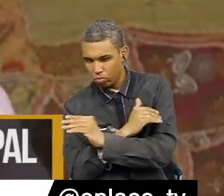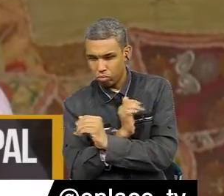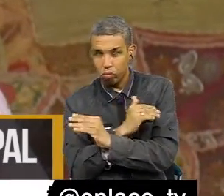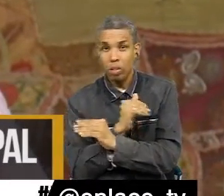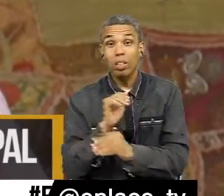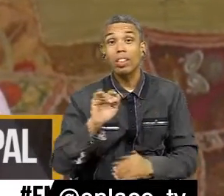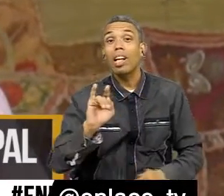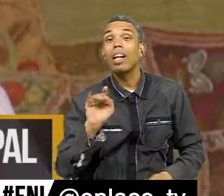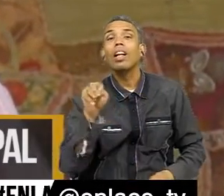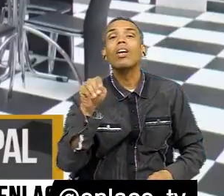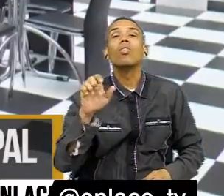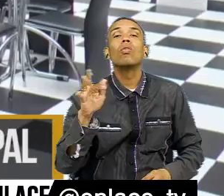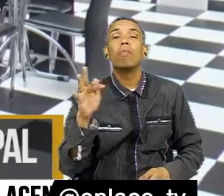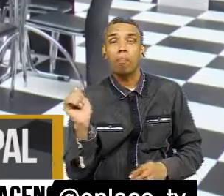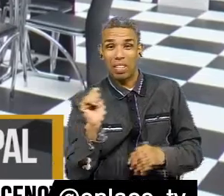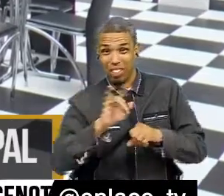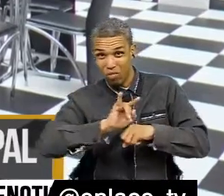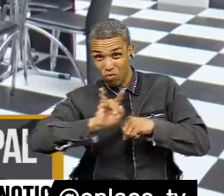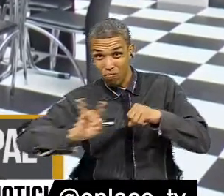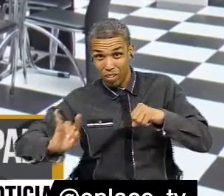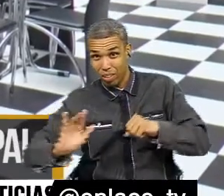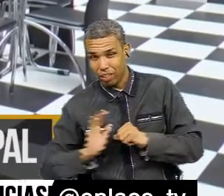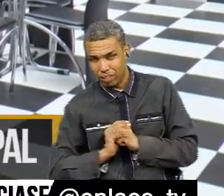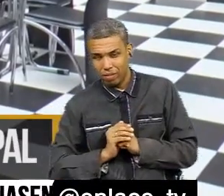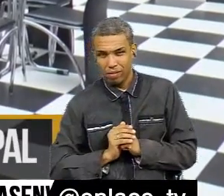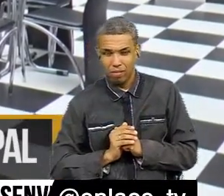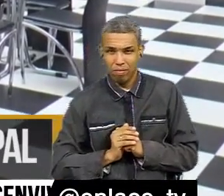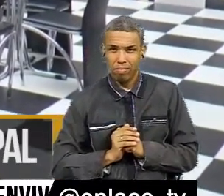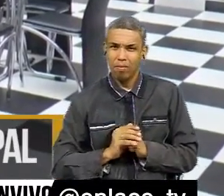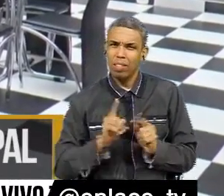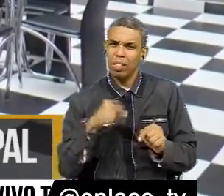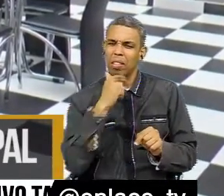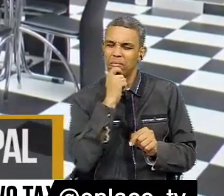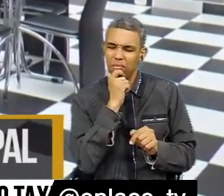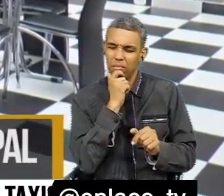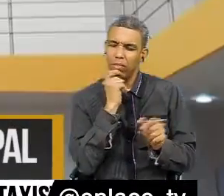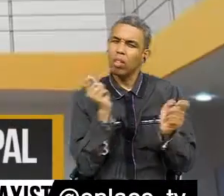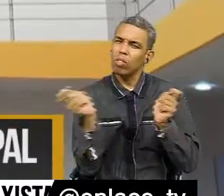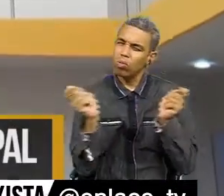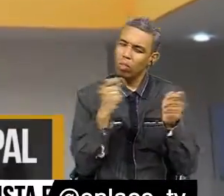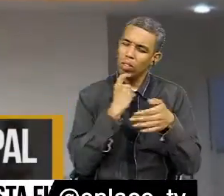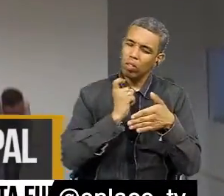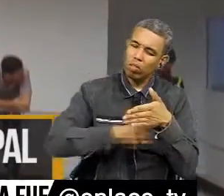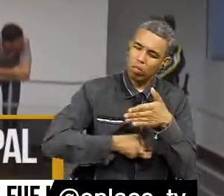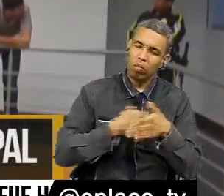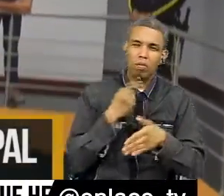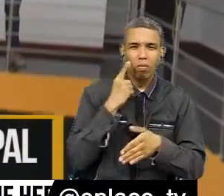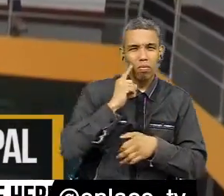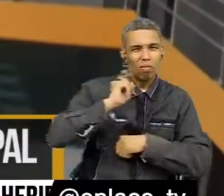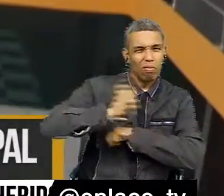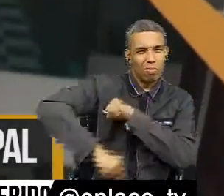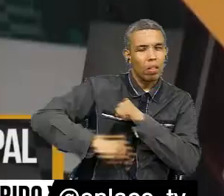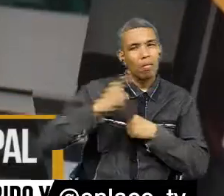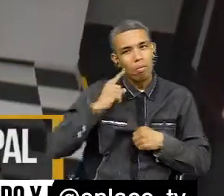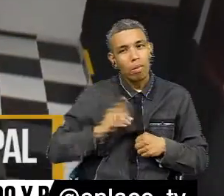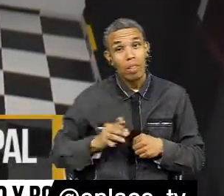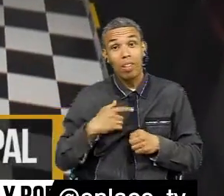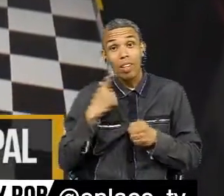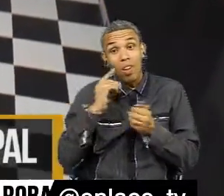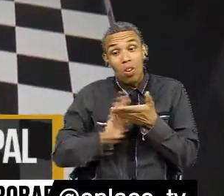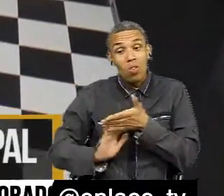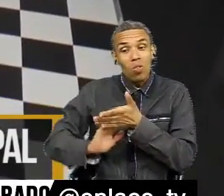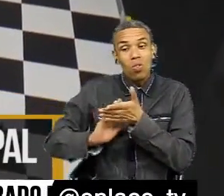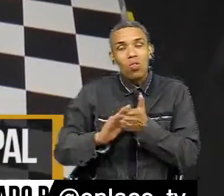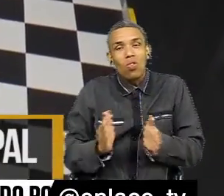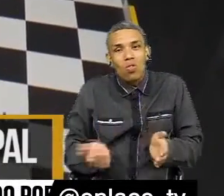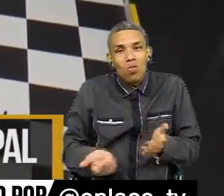UMATA y creo que Control Interno Disciplinario. Así lucen las nuevas instalaciones que a partir de hoy le